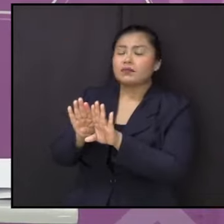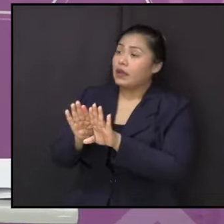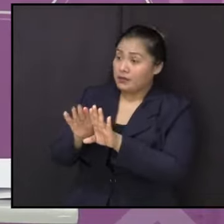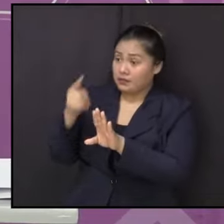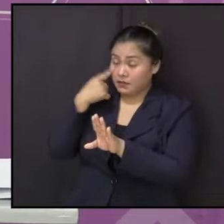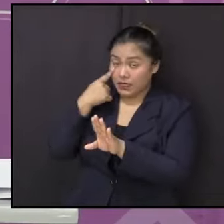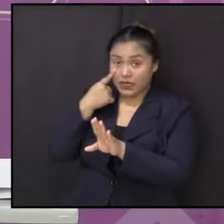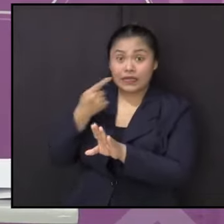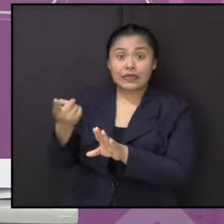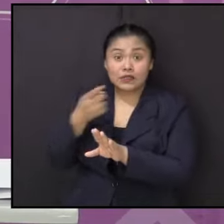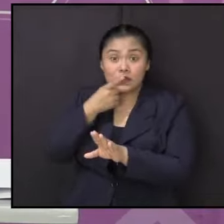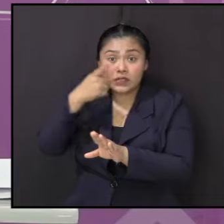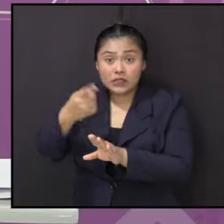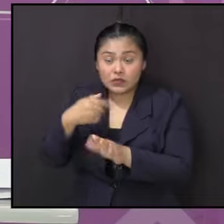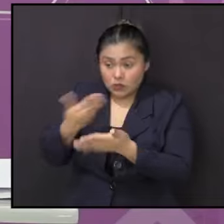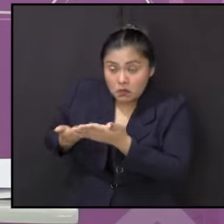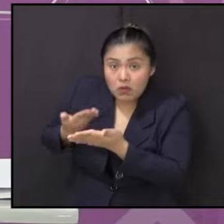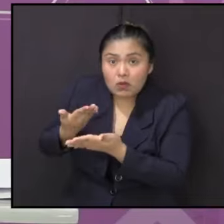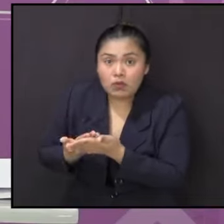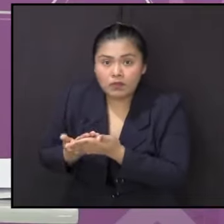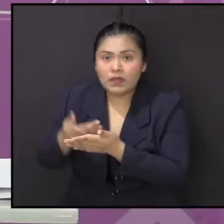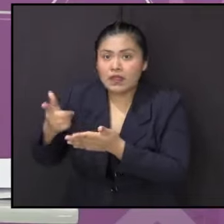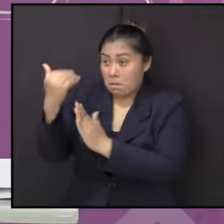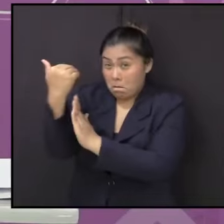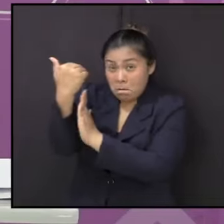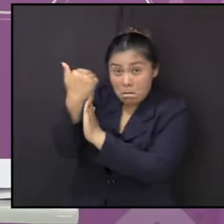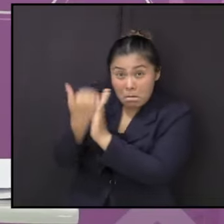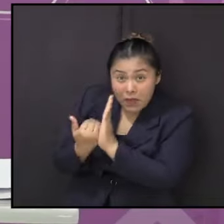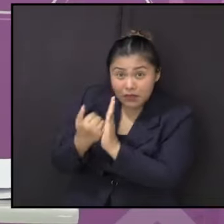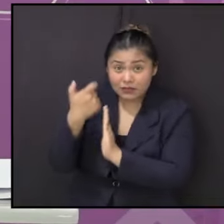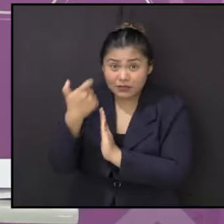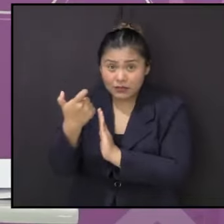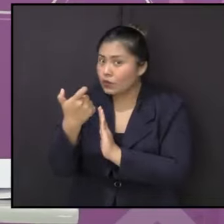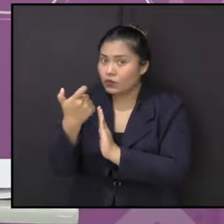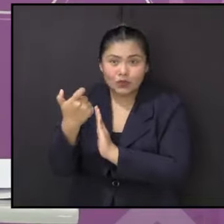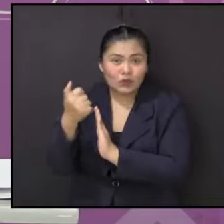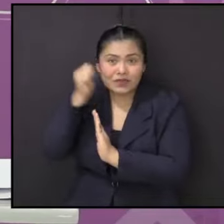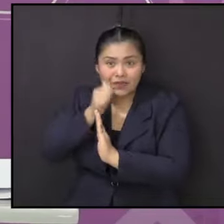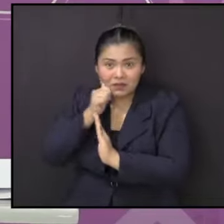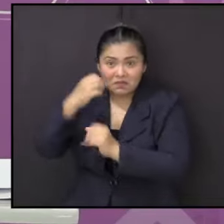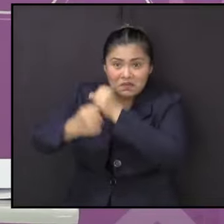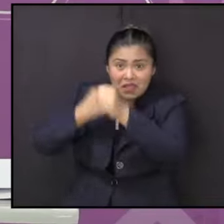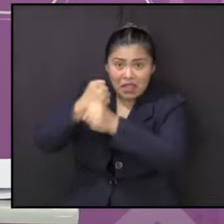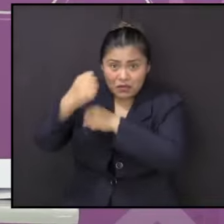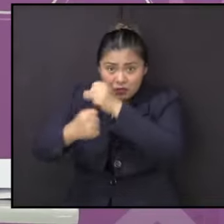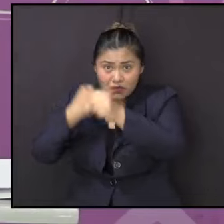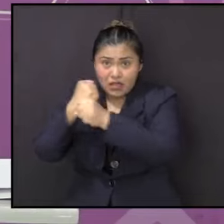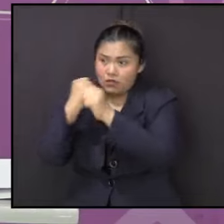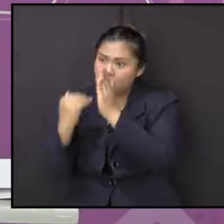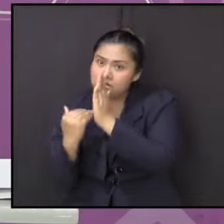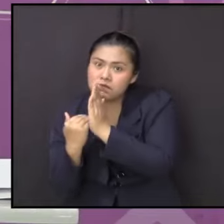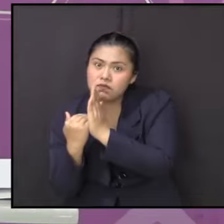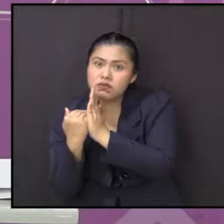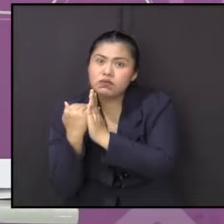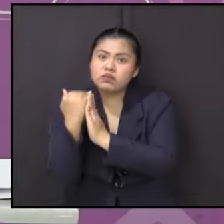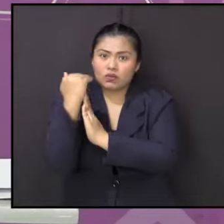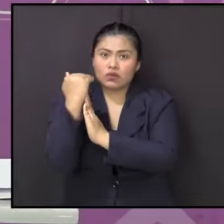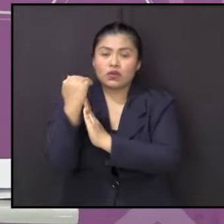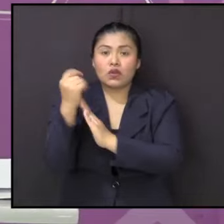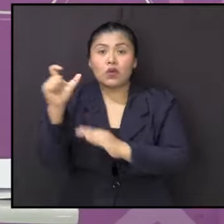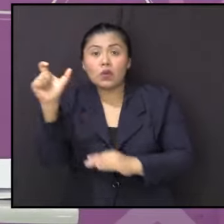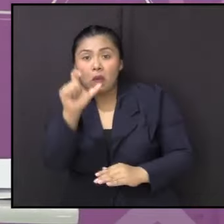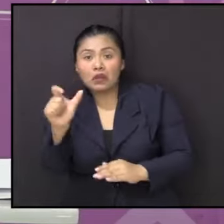puede disminuirse los programas que ya estén, sino que al contrario tienen que estar aumentando año con año. Cuando no lo tenemos en la